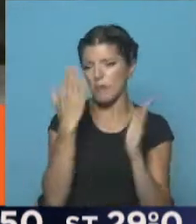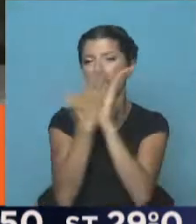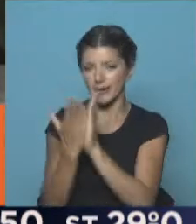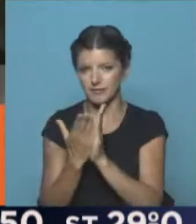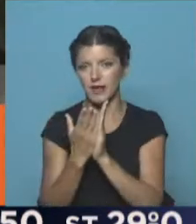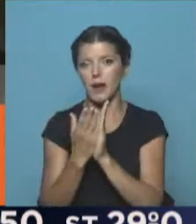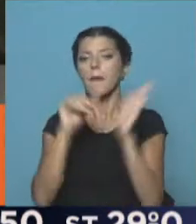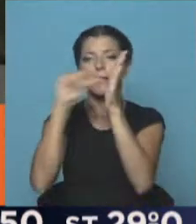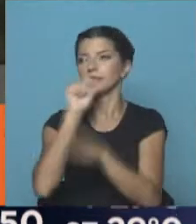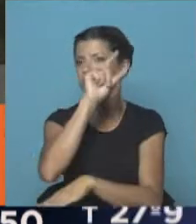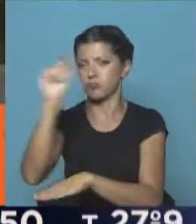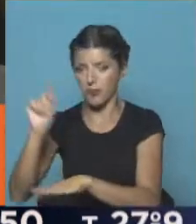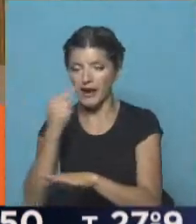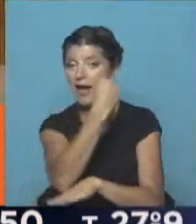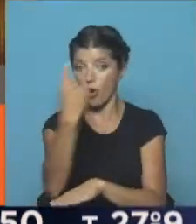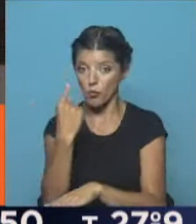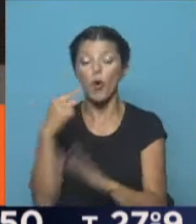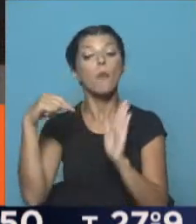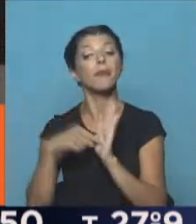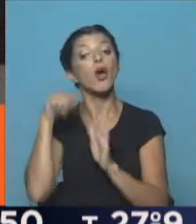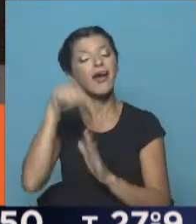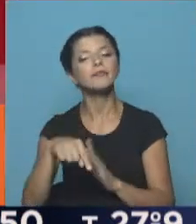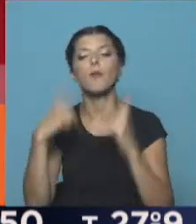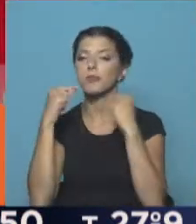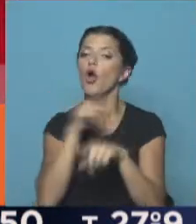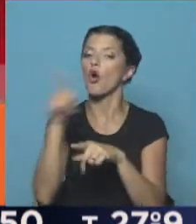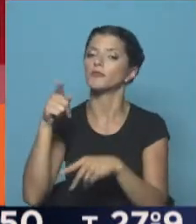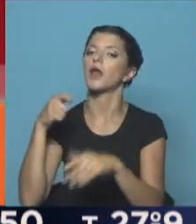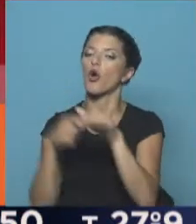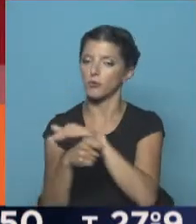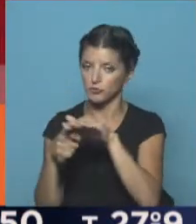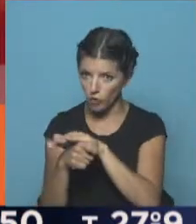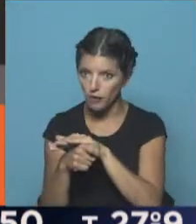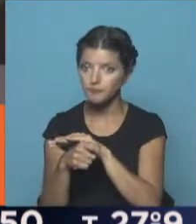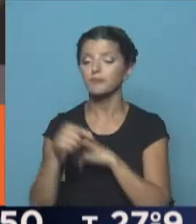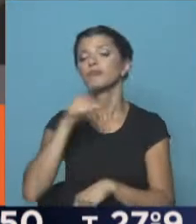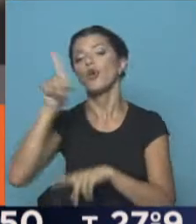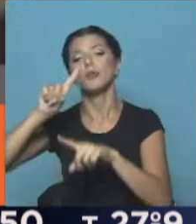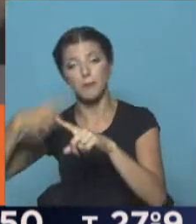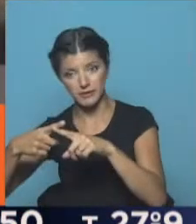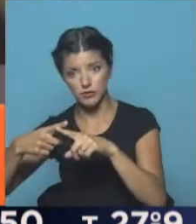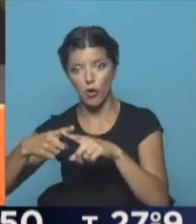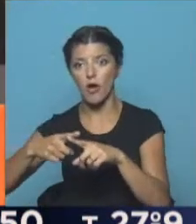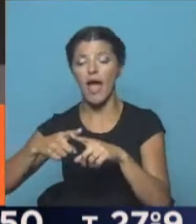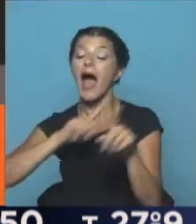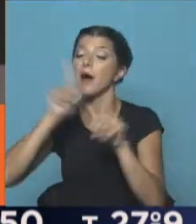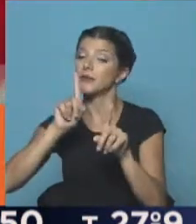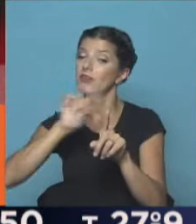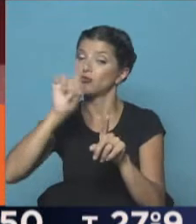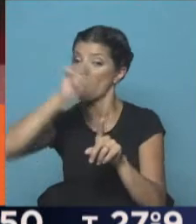interesante que es que no siempre esta protesta anticorrupción con fuerte tinte antipolítico ante clase de política deriva en un gobierno más